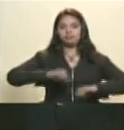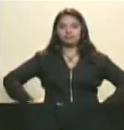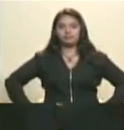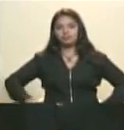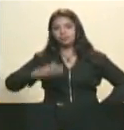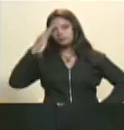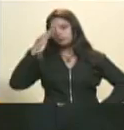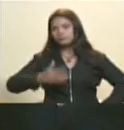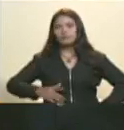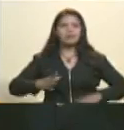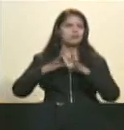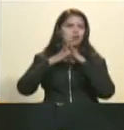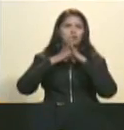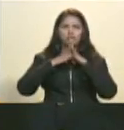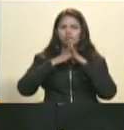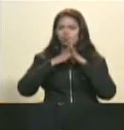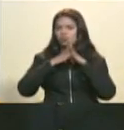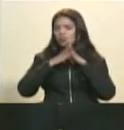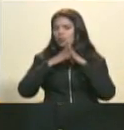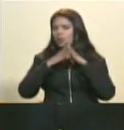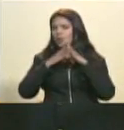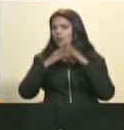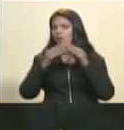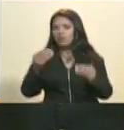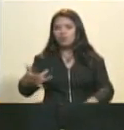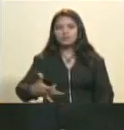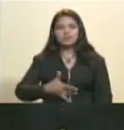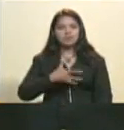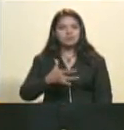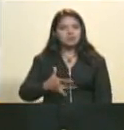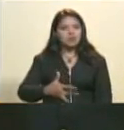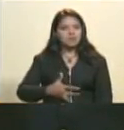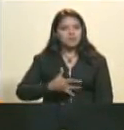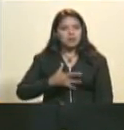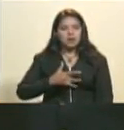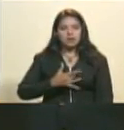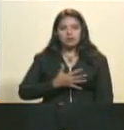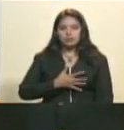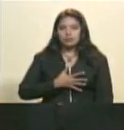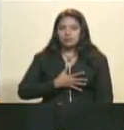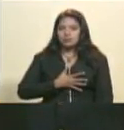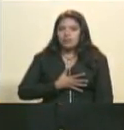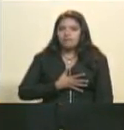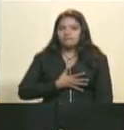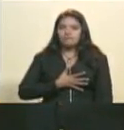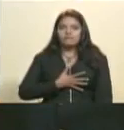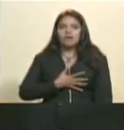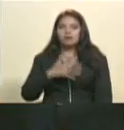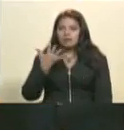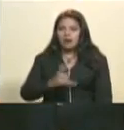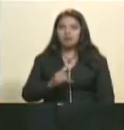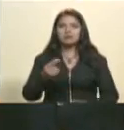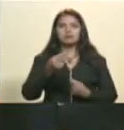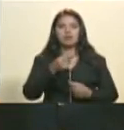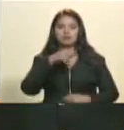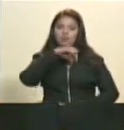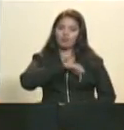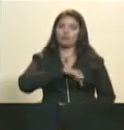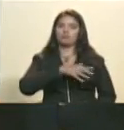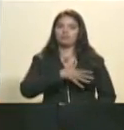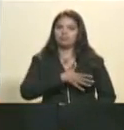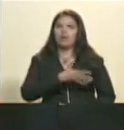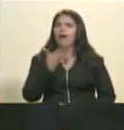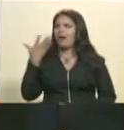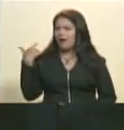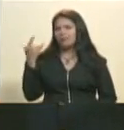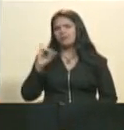Bolivariana, de todos sus oficiales. Es un sentimiento que se abriga en nuestros corazones. Ya lo he dicho ya